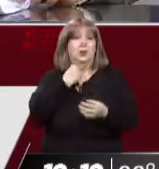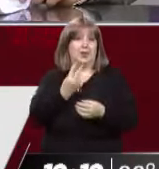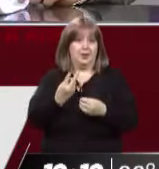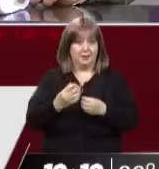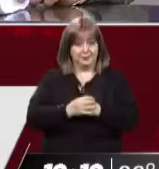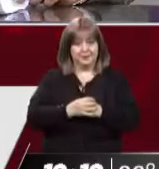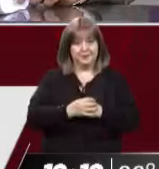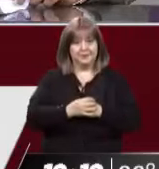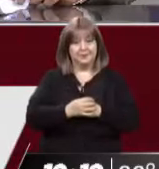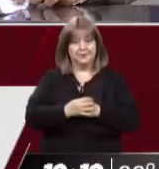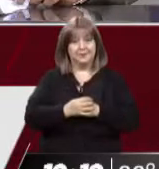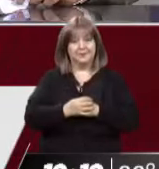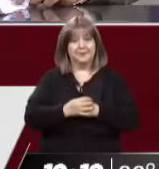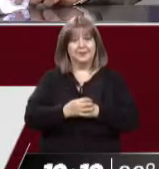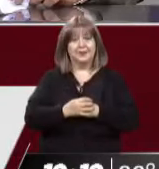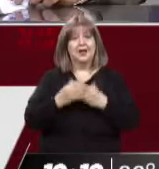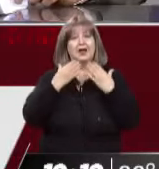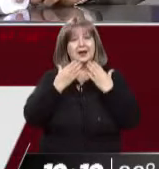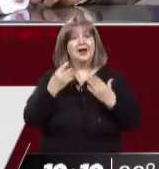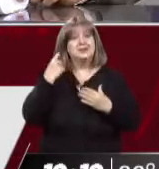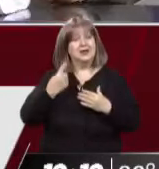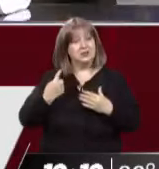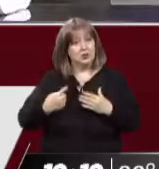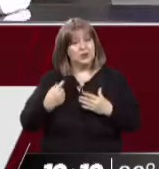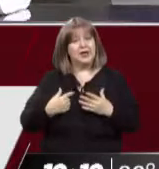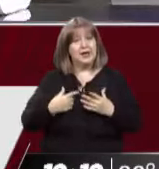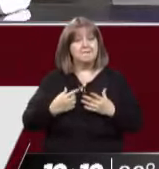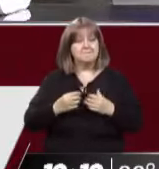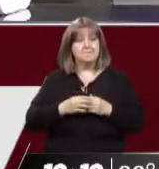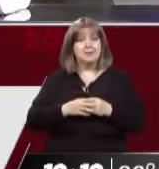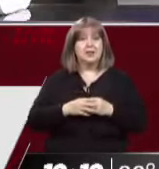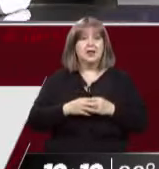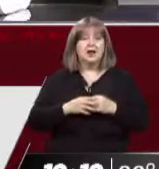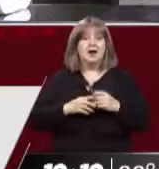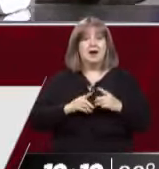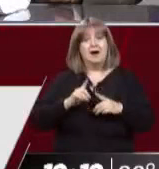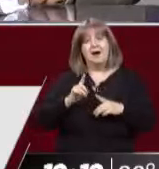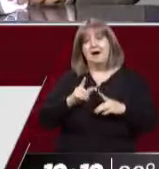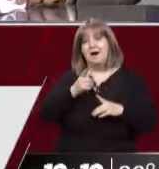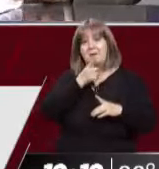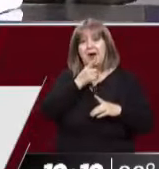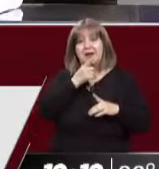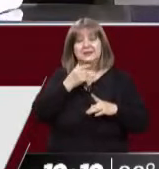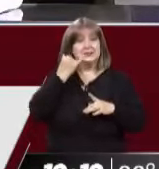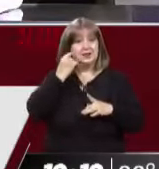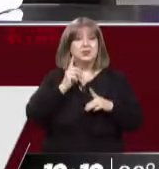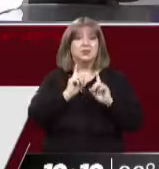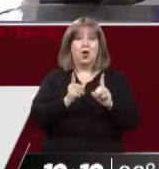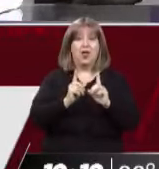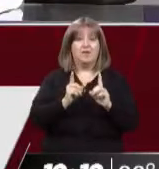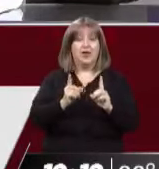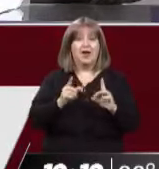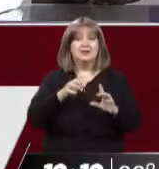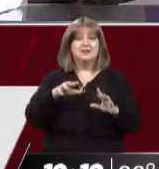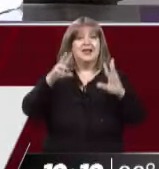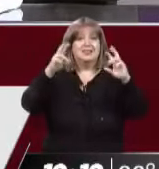Sofía, muchísimas gracias. Por supuesto que esto, como decíamos al principio, trae mucha luz sobre algo que está totalmente oscuro, que tiene muchos cabos